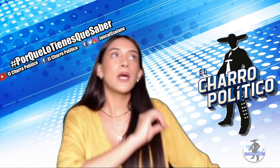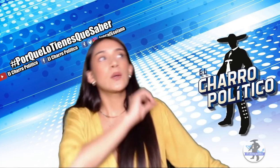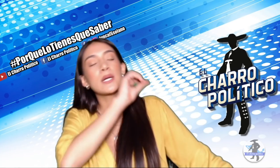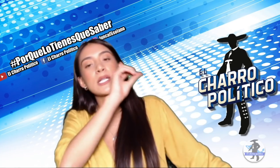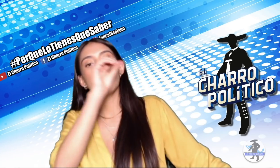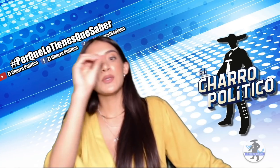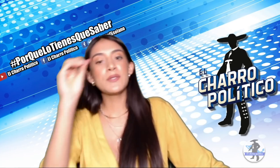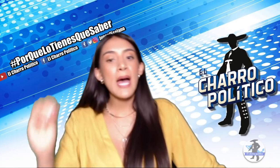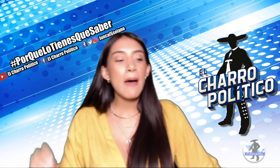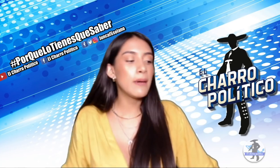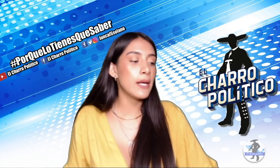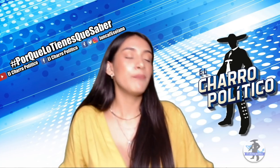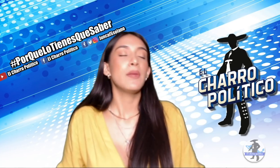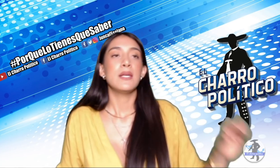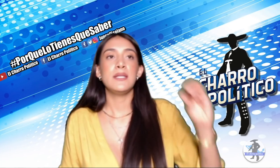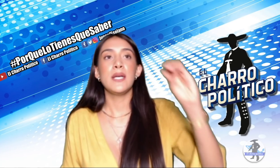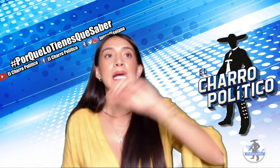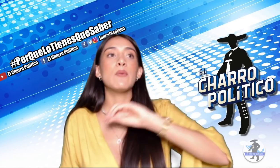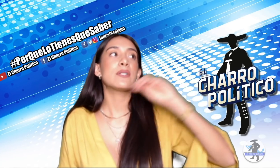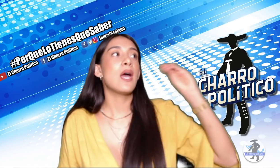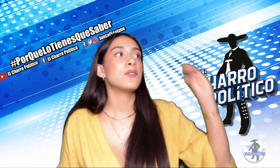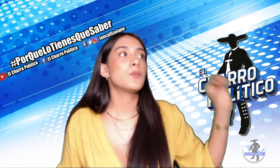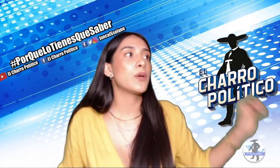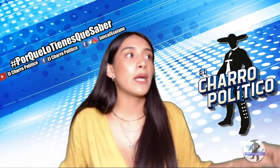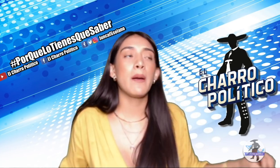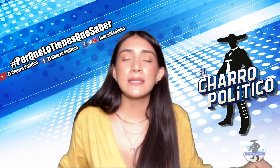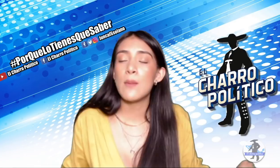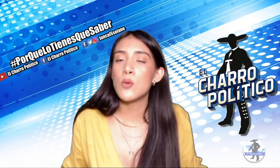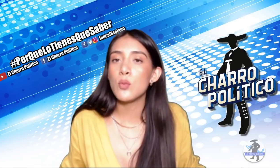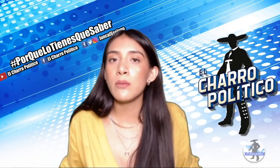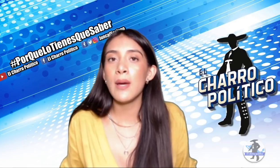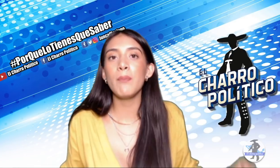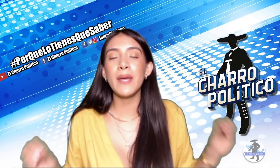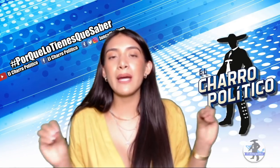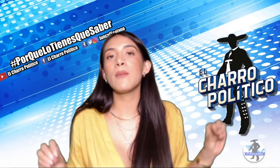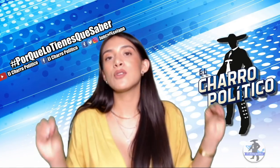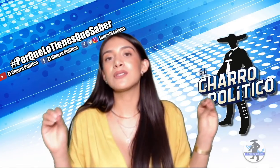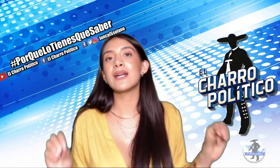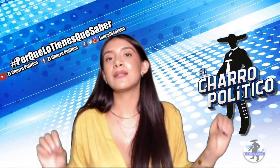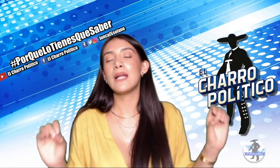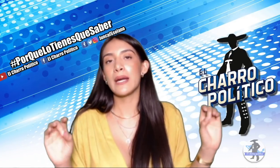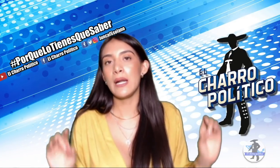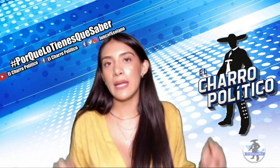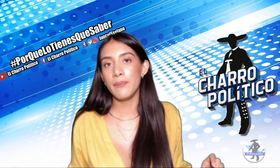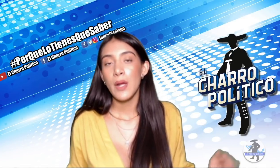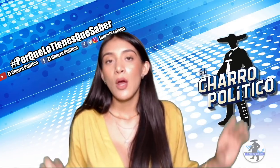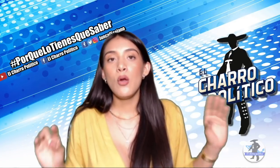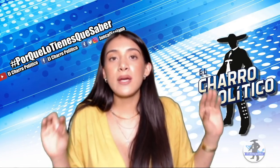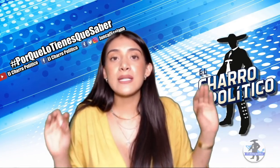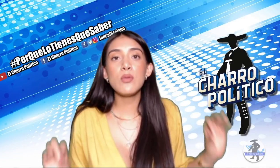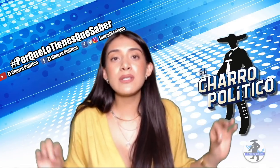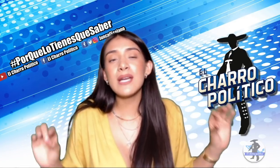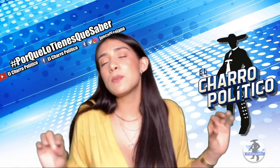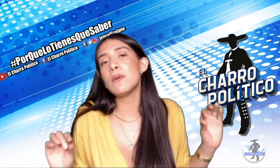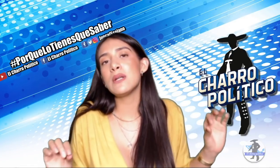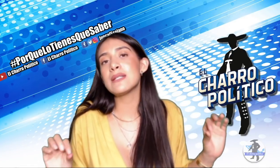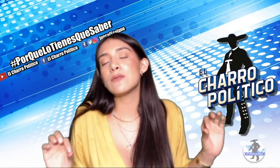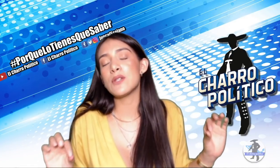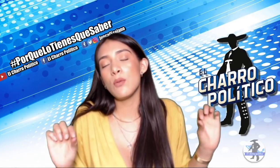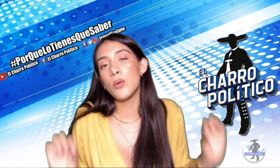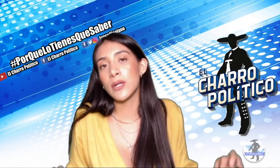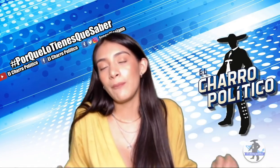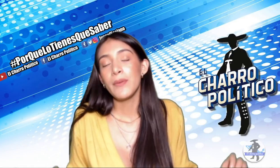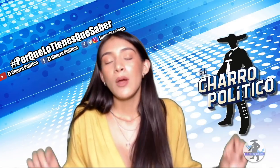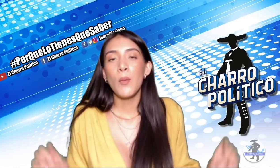el gobierno irresponsable, si ya llegamos a esto es porque ahora estamos muy mal. Déjame mostrarte la realidad. Lo que se busca es prevenir